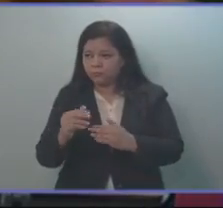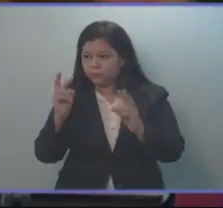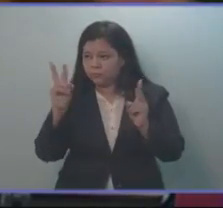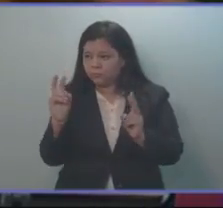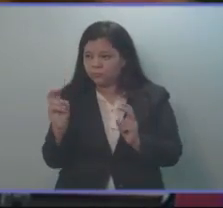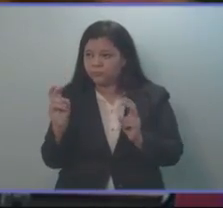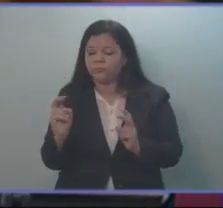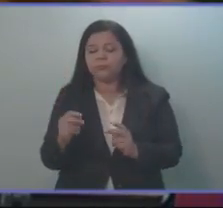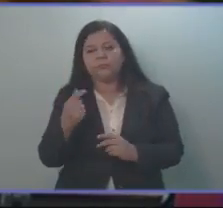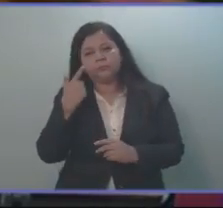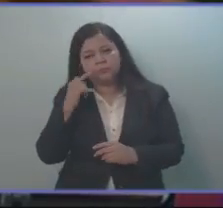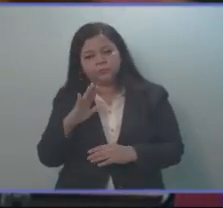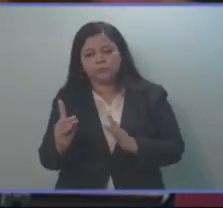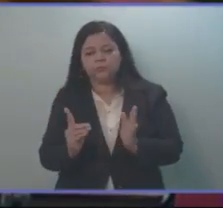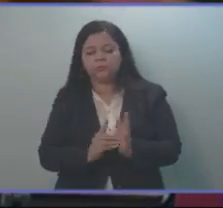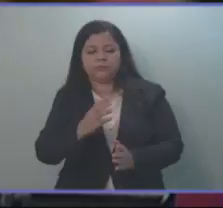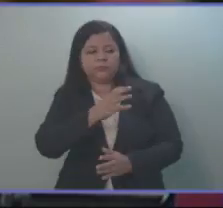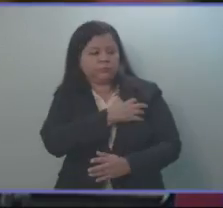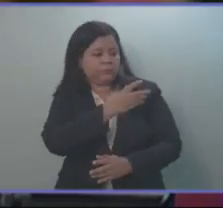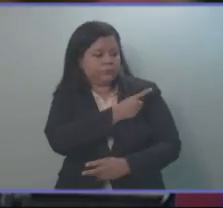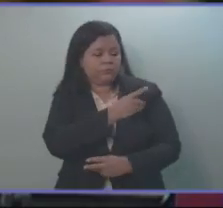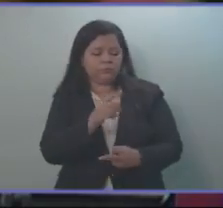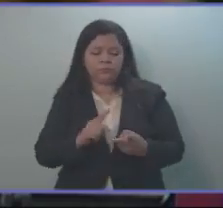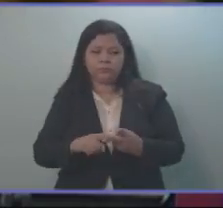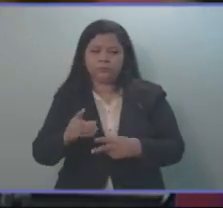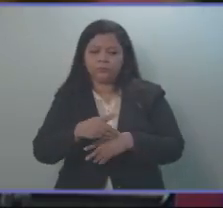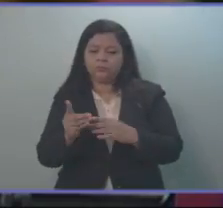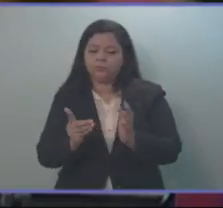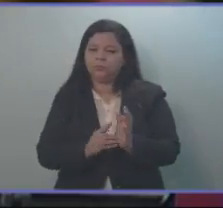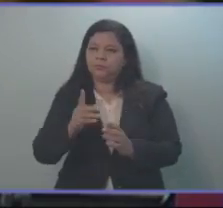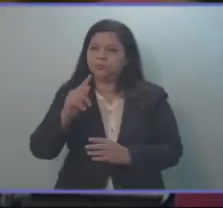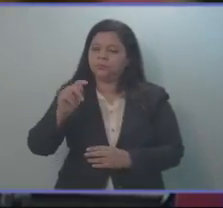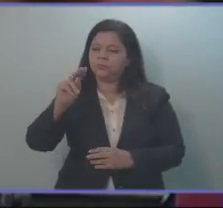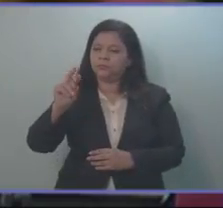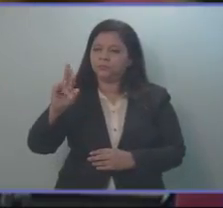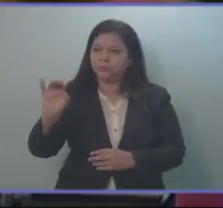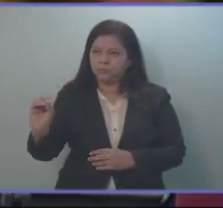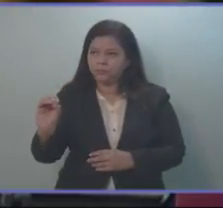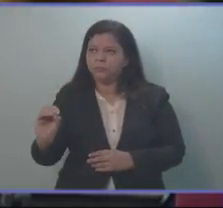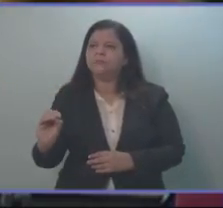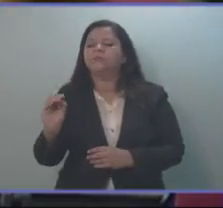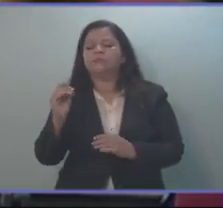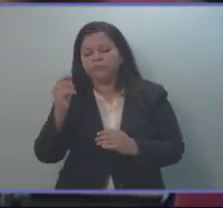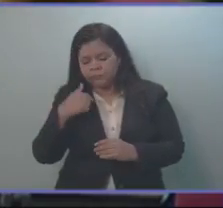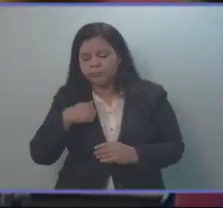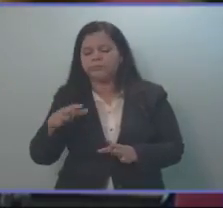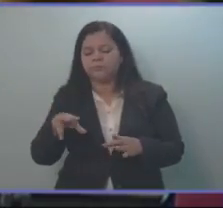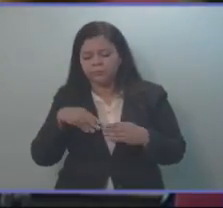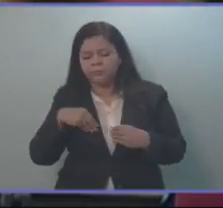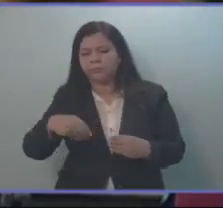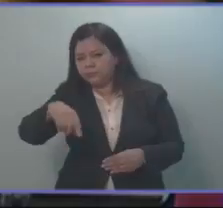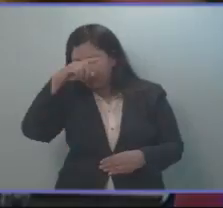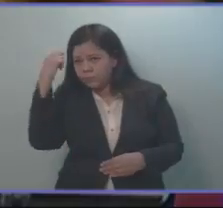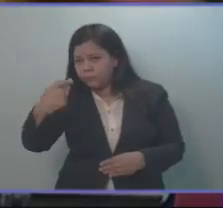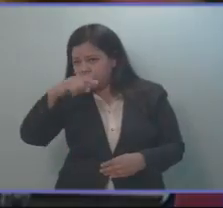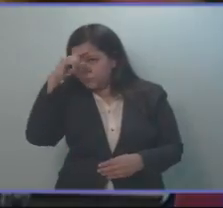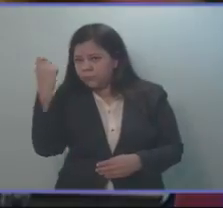es el diputado David Reyes y el diputado Mario Tenorio. Debo reconocer el esfuerzo dado